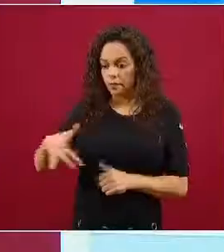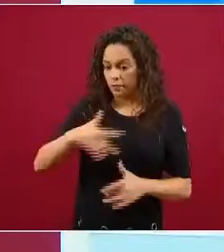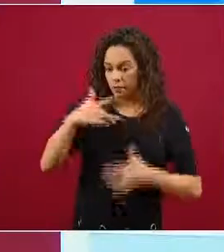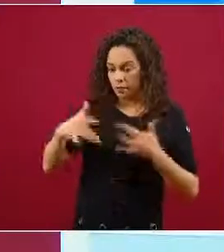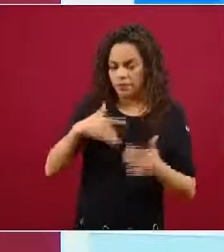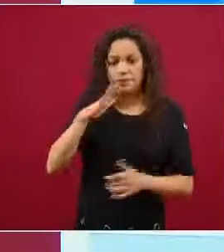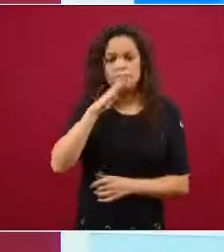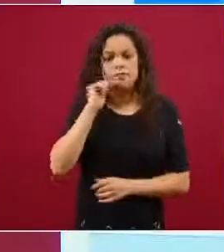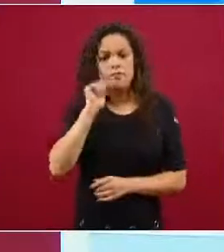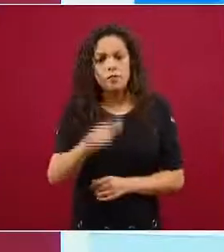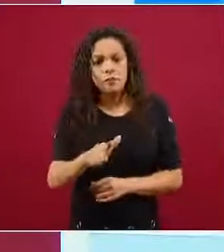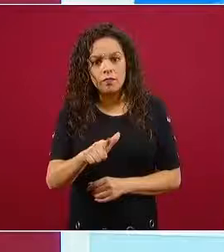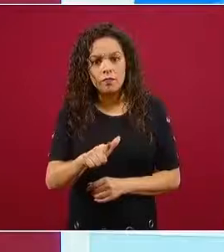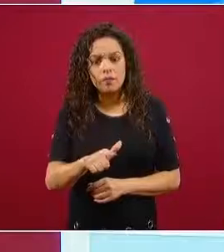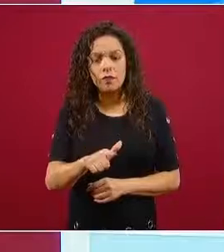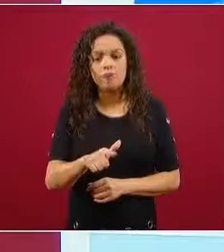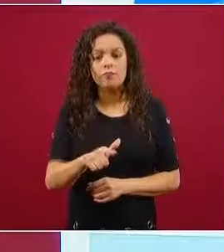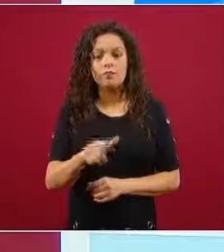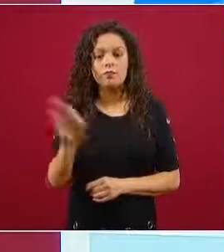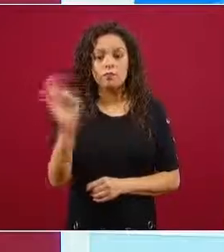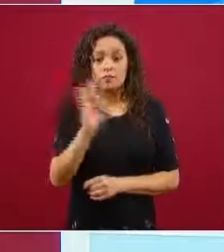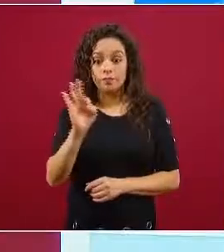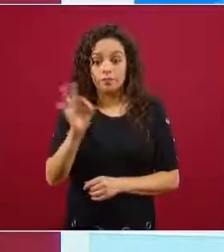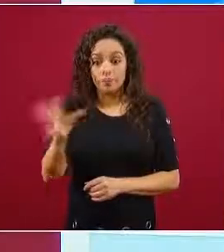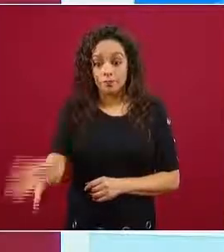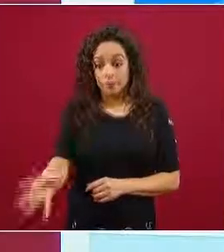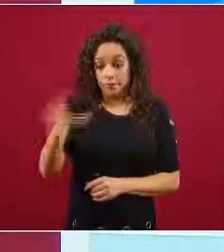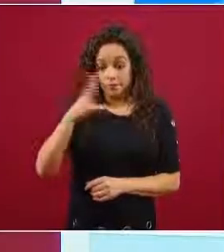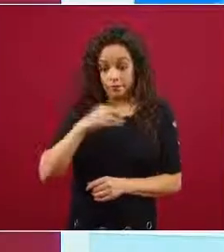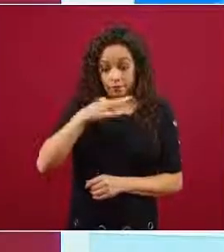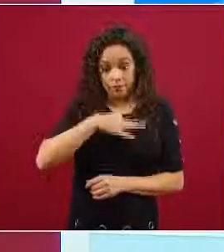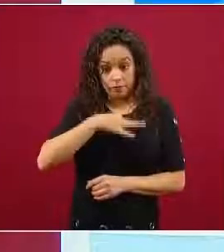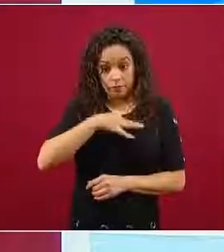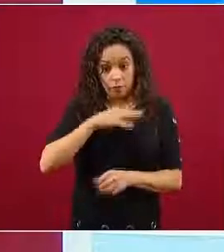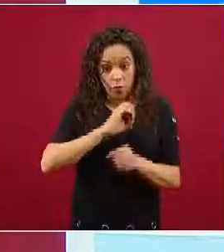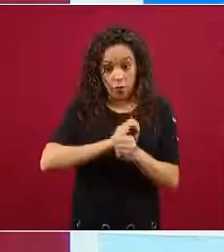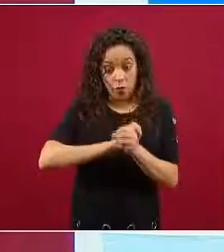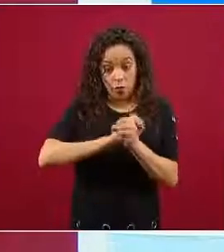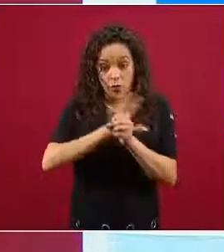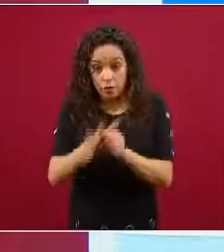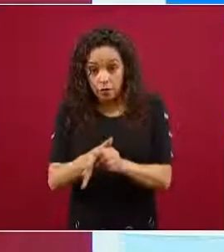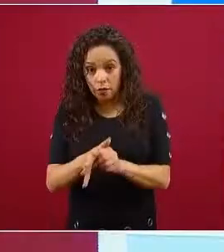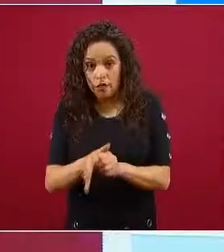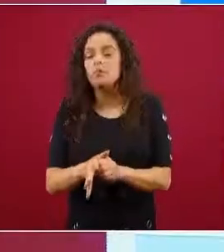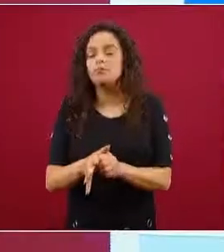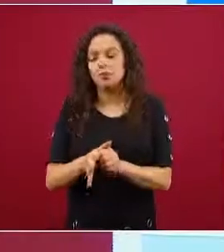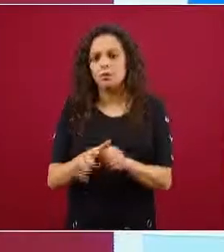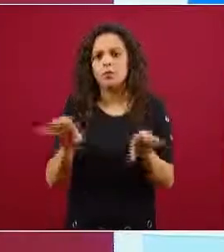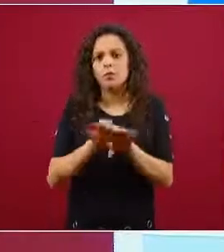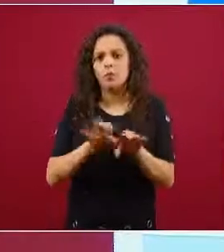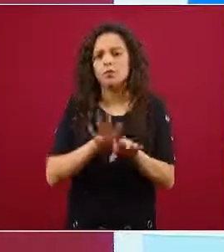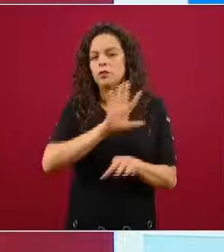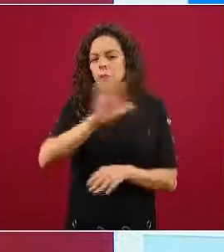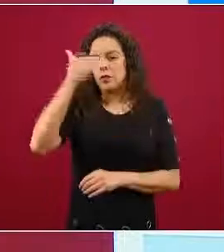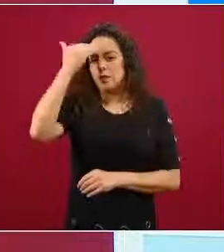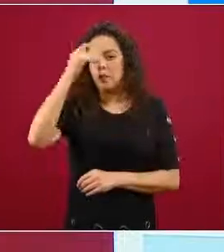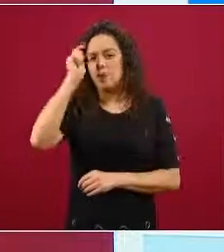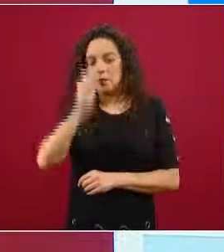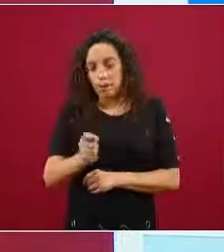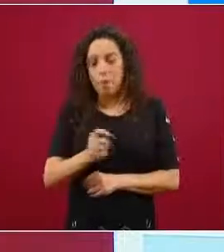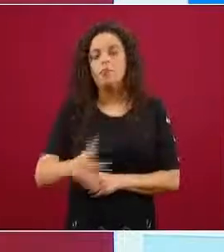una infección por coronavirus. Los signos y síntomas que ya conocemos son